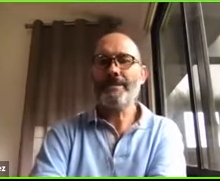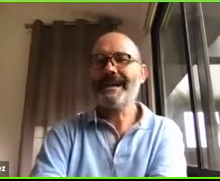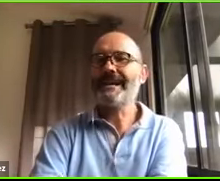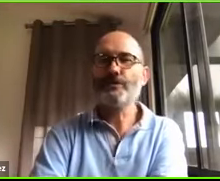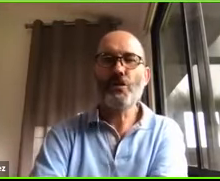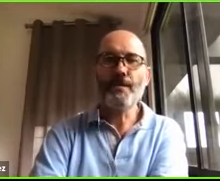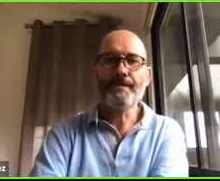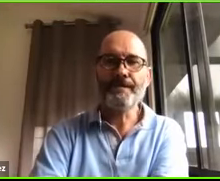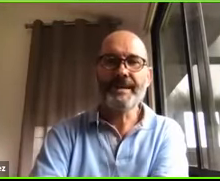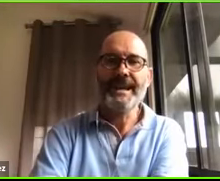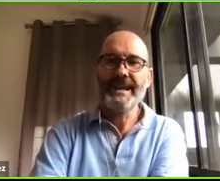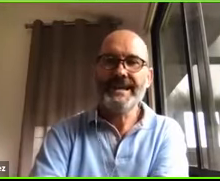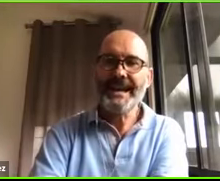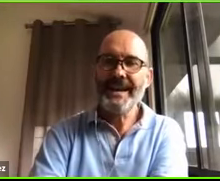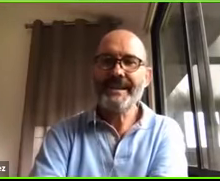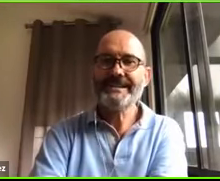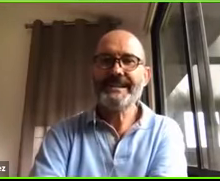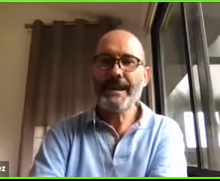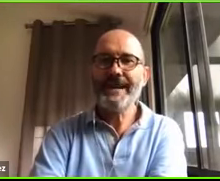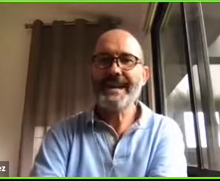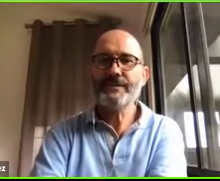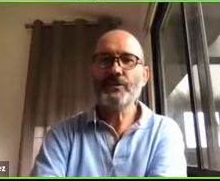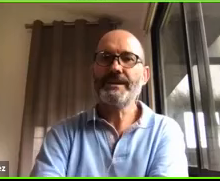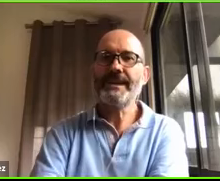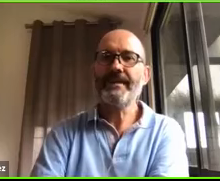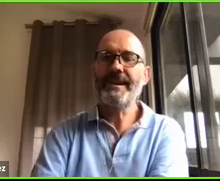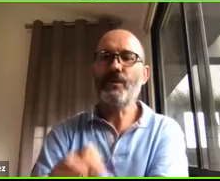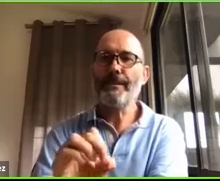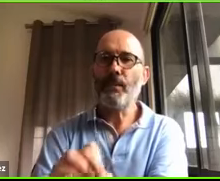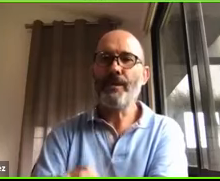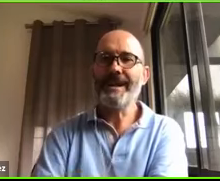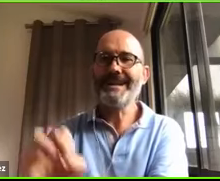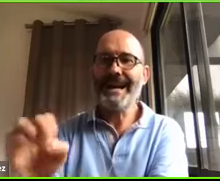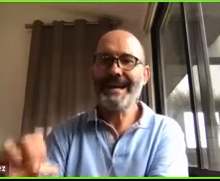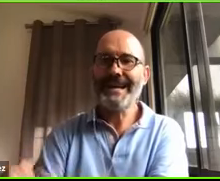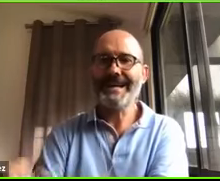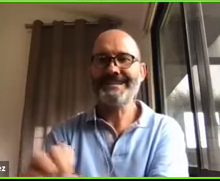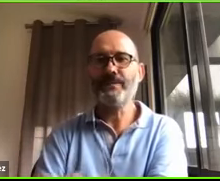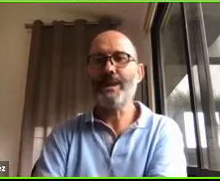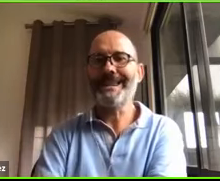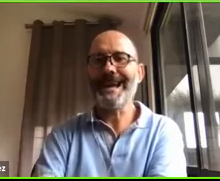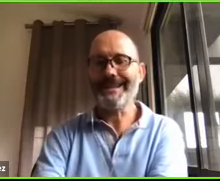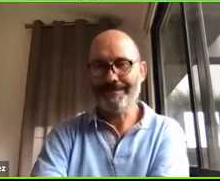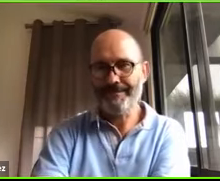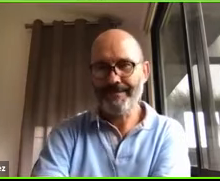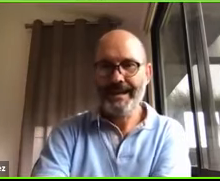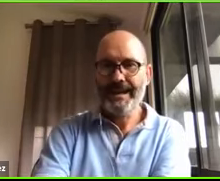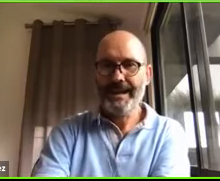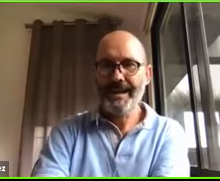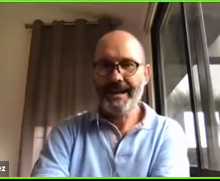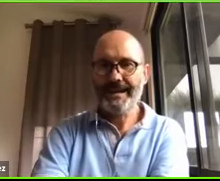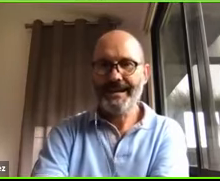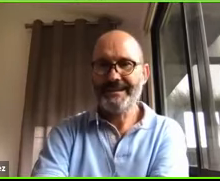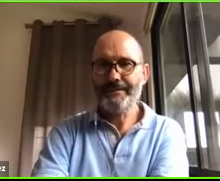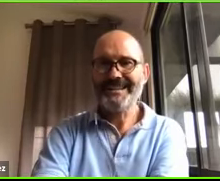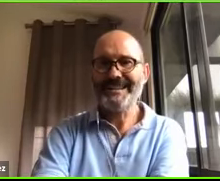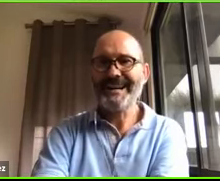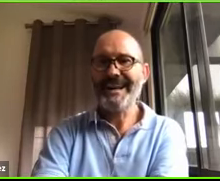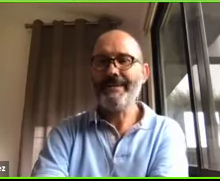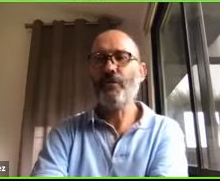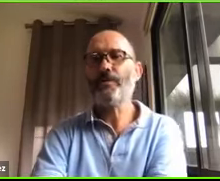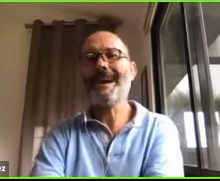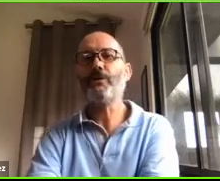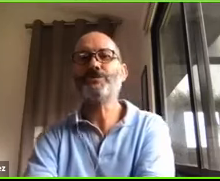migración y a la vez de la migración tiene que ver con la pobreza y la desigualdad que se